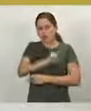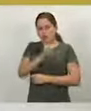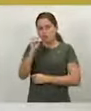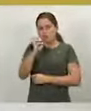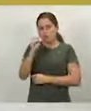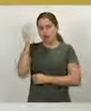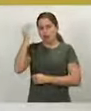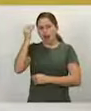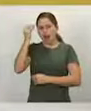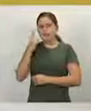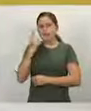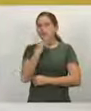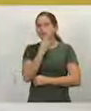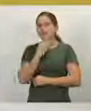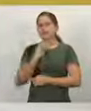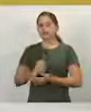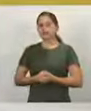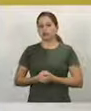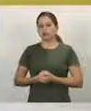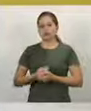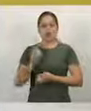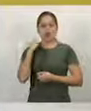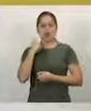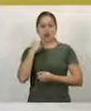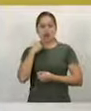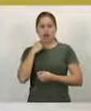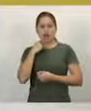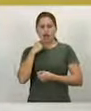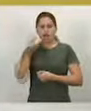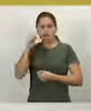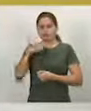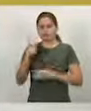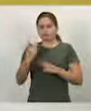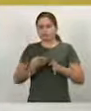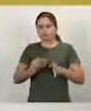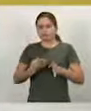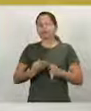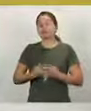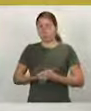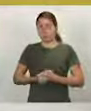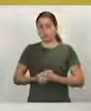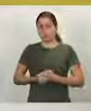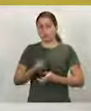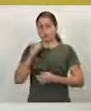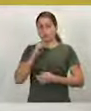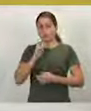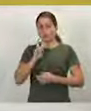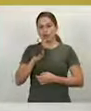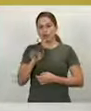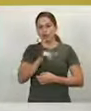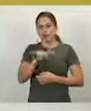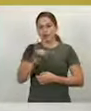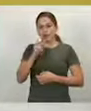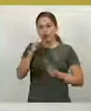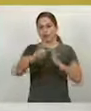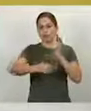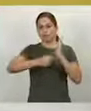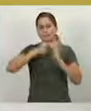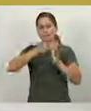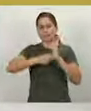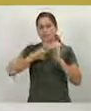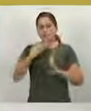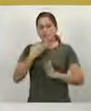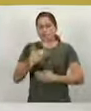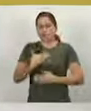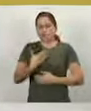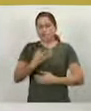del apóstol en el año de su centenario. Observaron también en el material